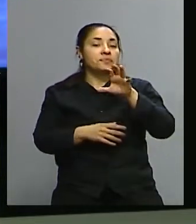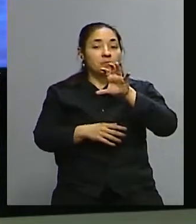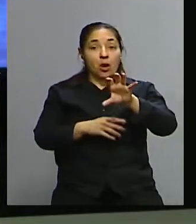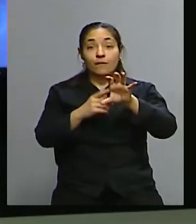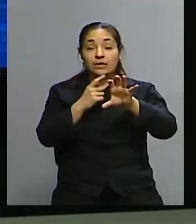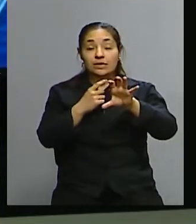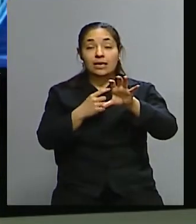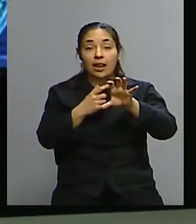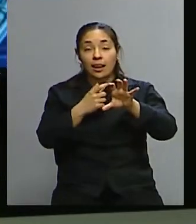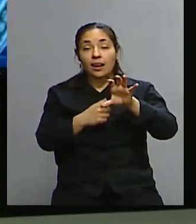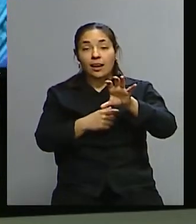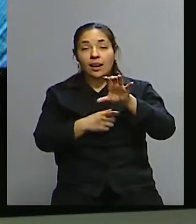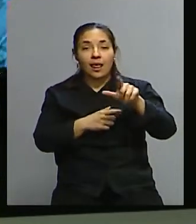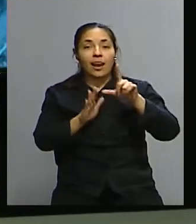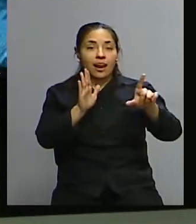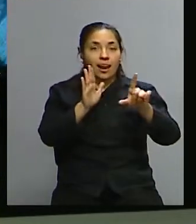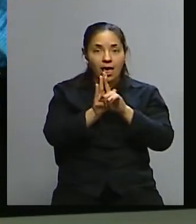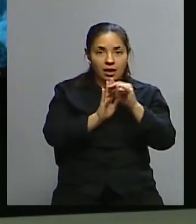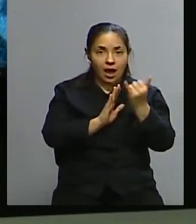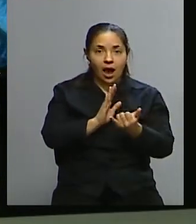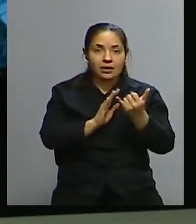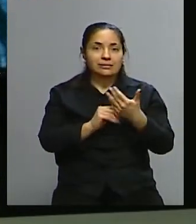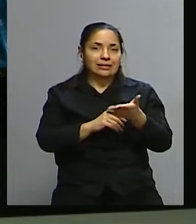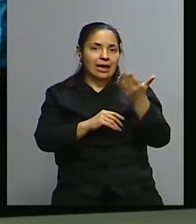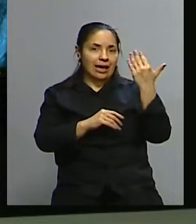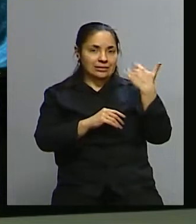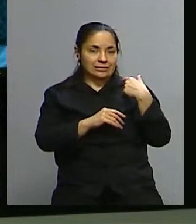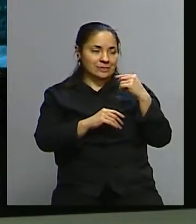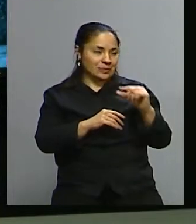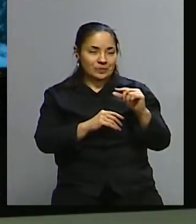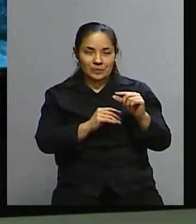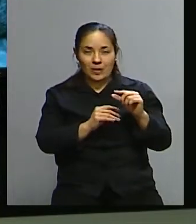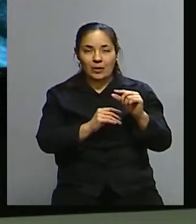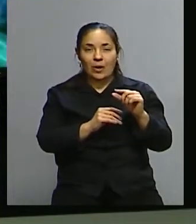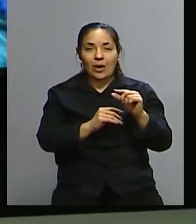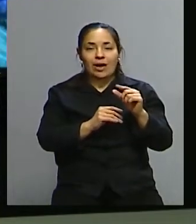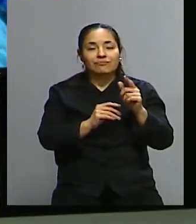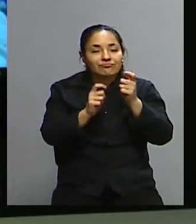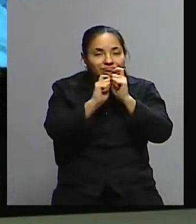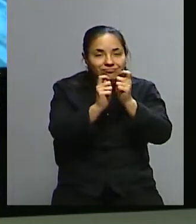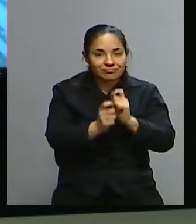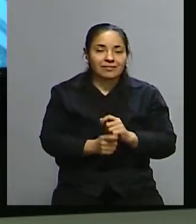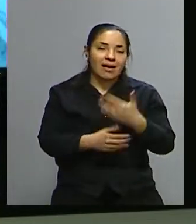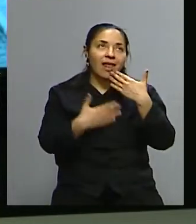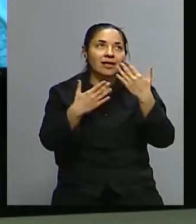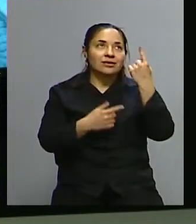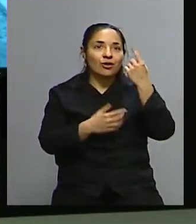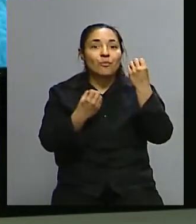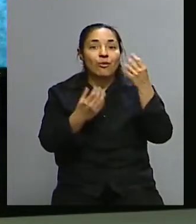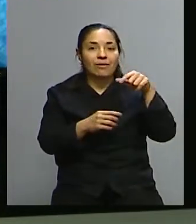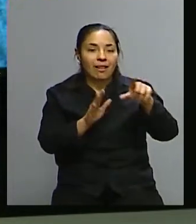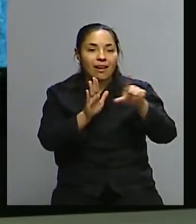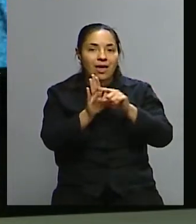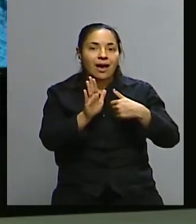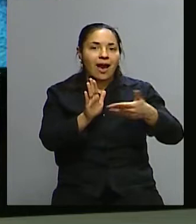nosotros tenemos una ley orgánica muy recientemente ayornada, gracias a Dios, porque era del año 33, se sancionó el año pasado, a